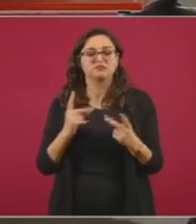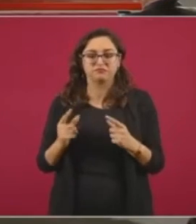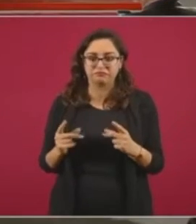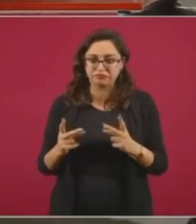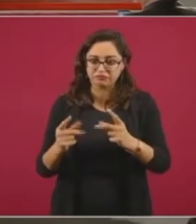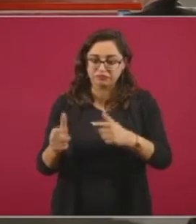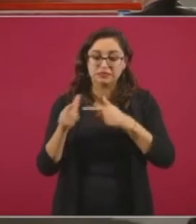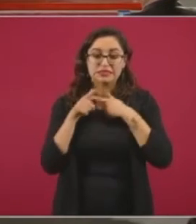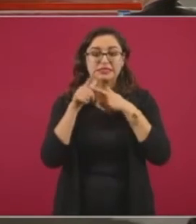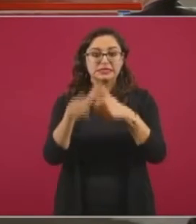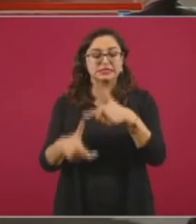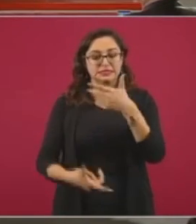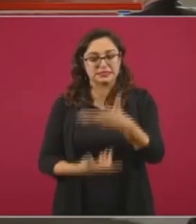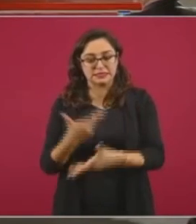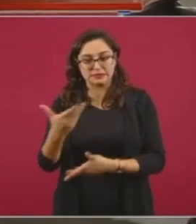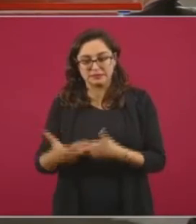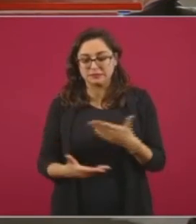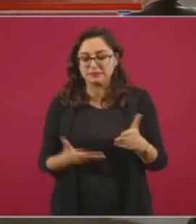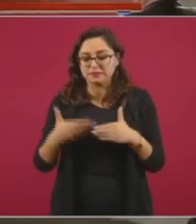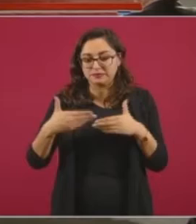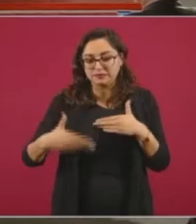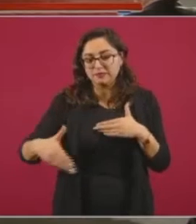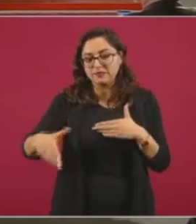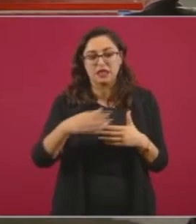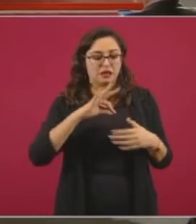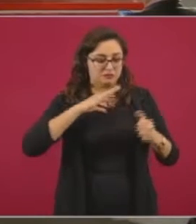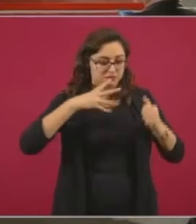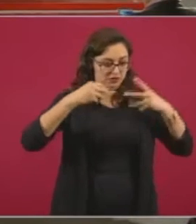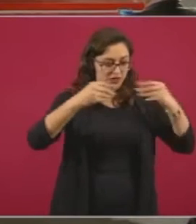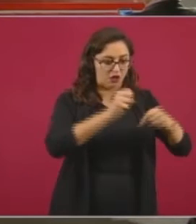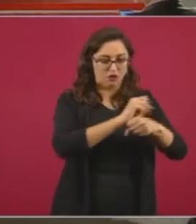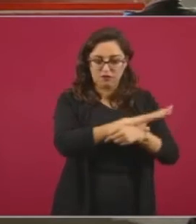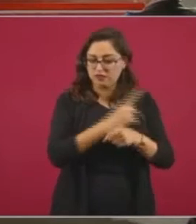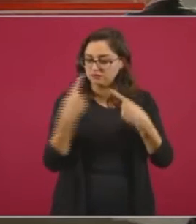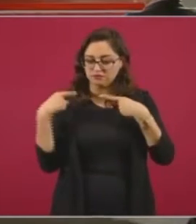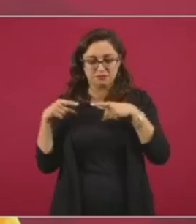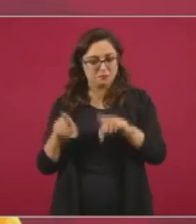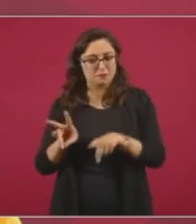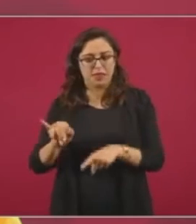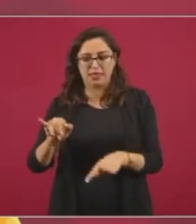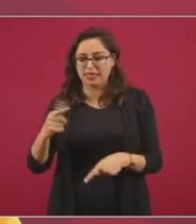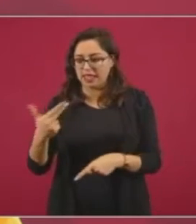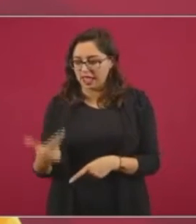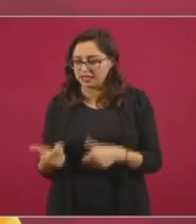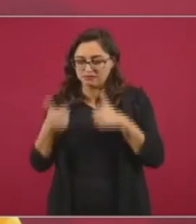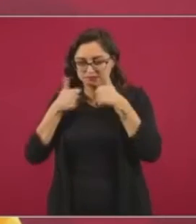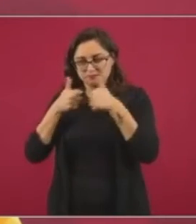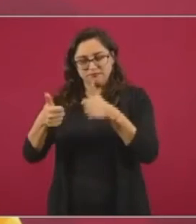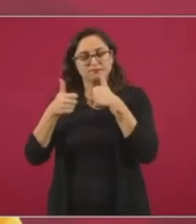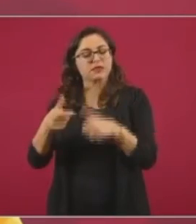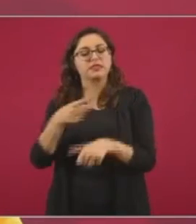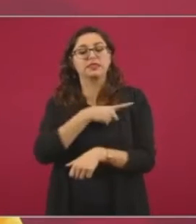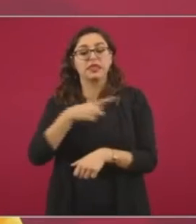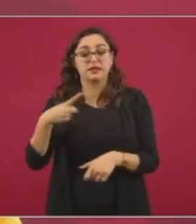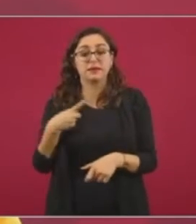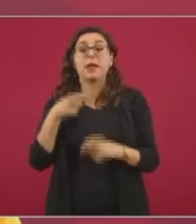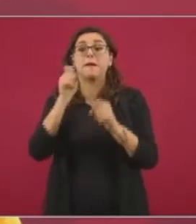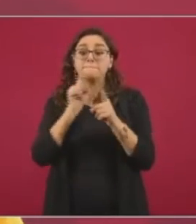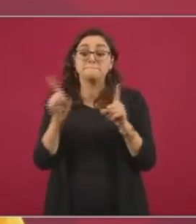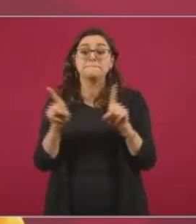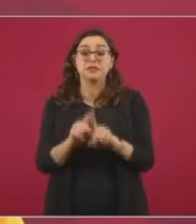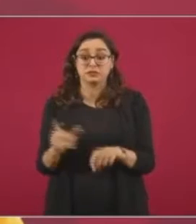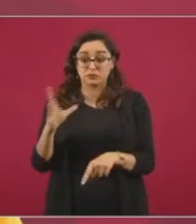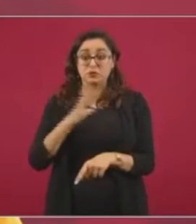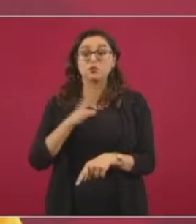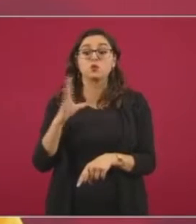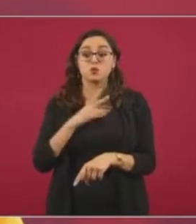continuidad de los servicios de VIH durante la pandemia de COVID-19. Pero también señalamos que se cuenta con pruebas de autodetección